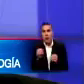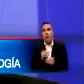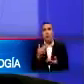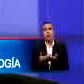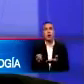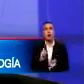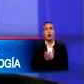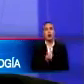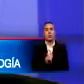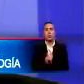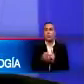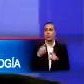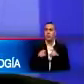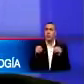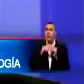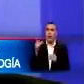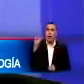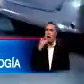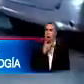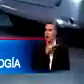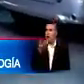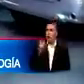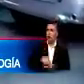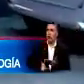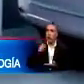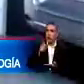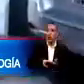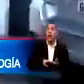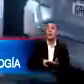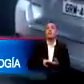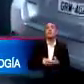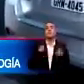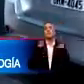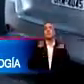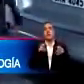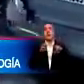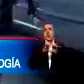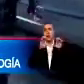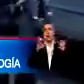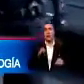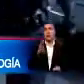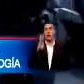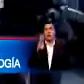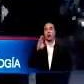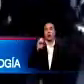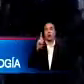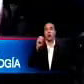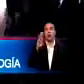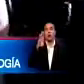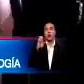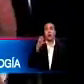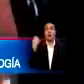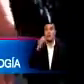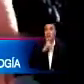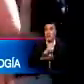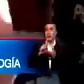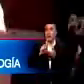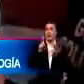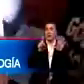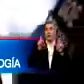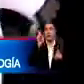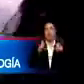prueba. Pero ¿qué es lo que llama la atención en este contrato? El que es con la misma empresa, Cordobelsa, en donde hace una semana resultaron detenidas